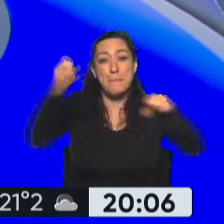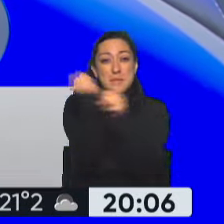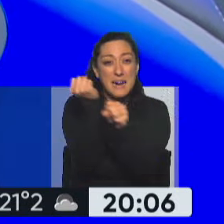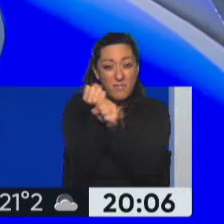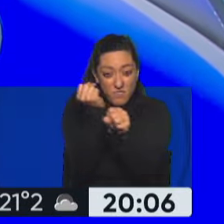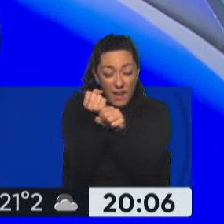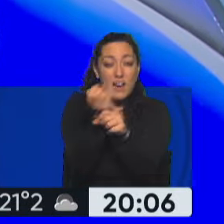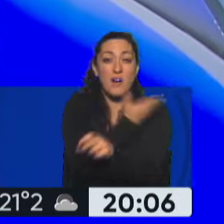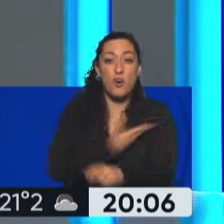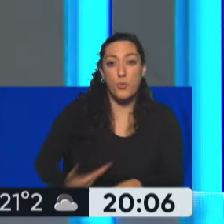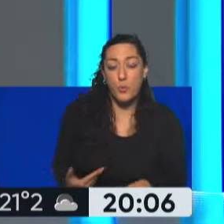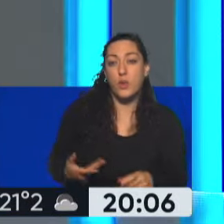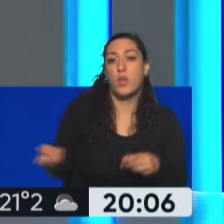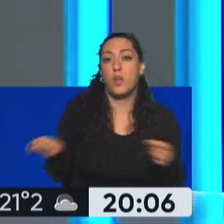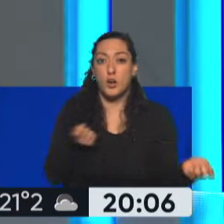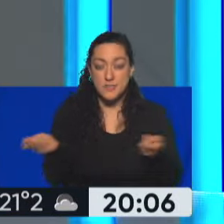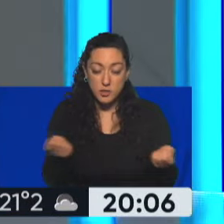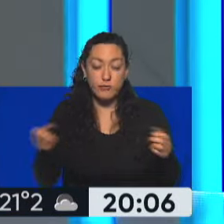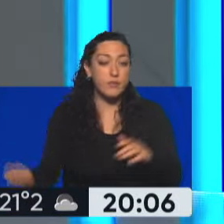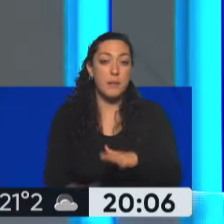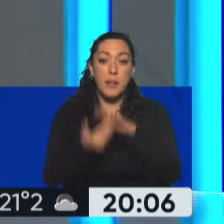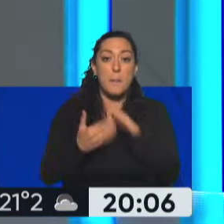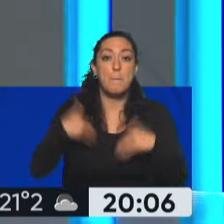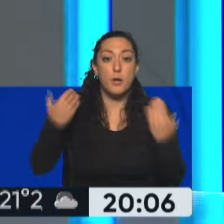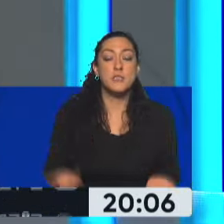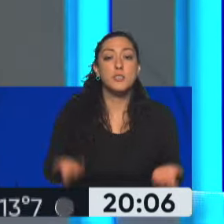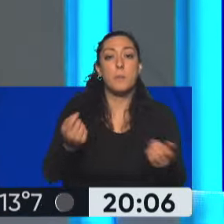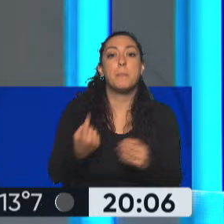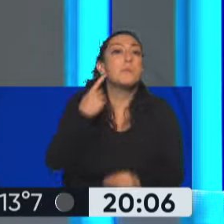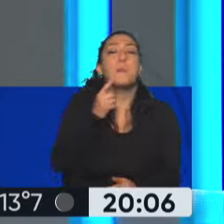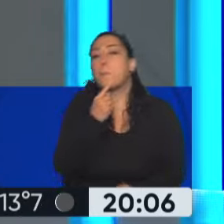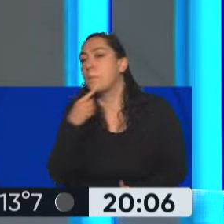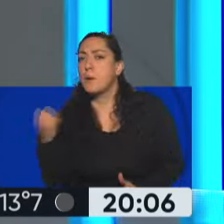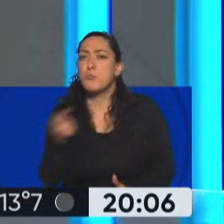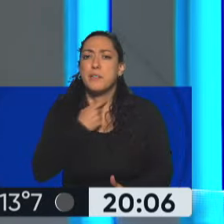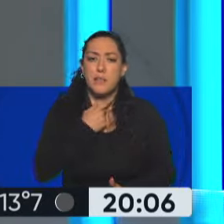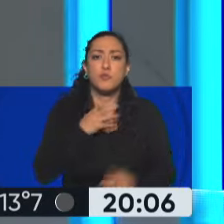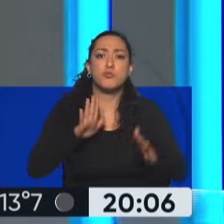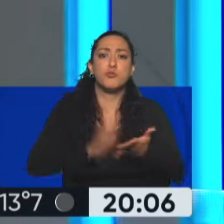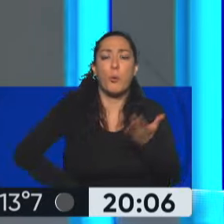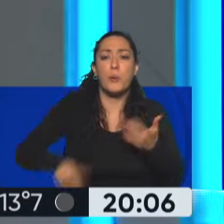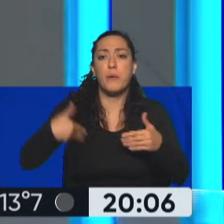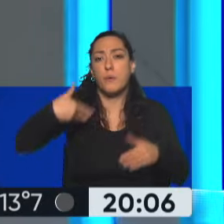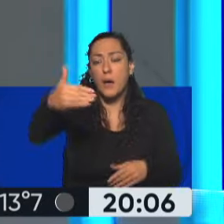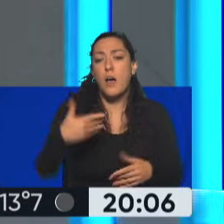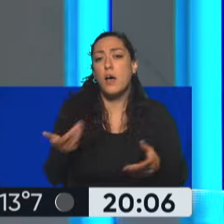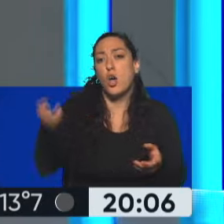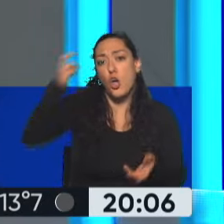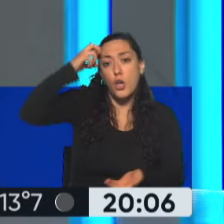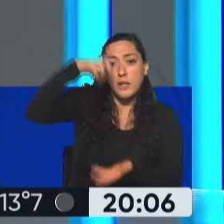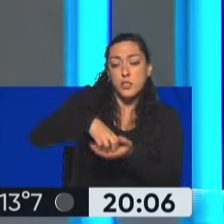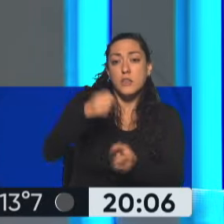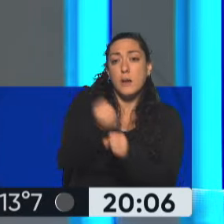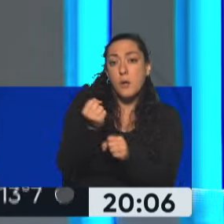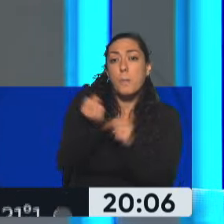de de este gobierno es clave entonces quería comenzar preguntándole cómo ve los próximos días el trabajo en el congreso tras el